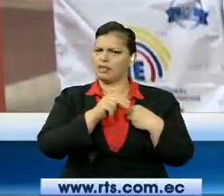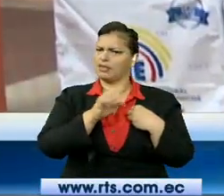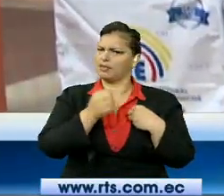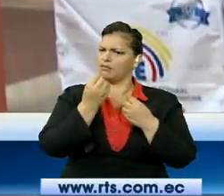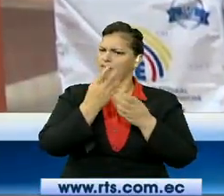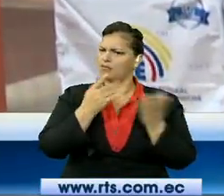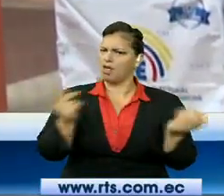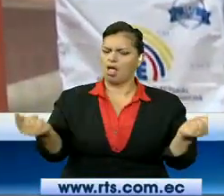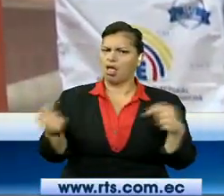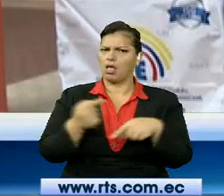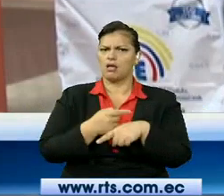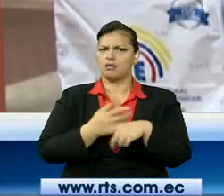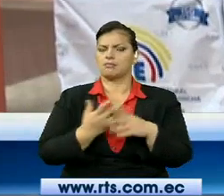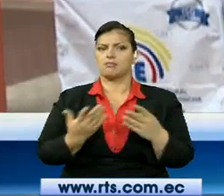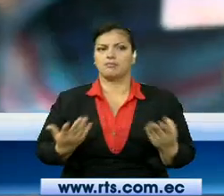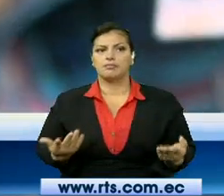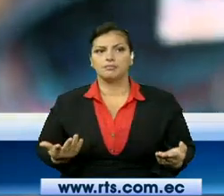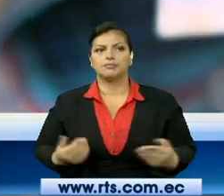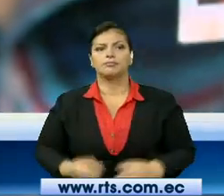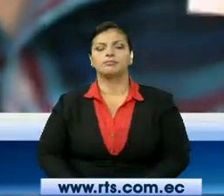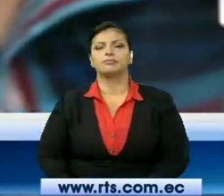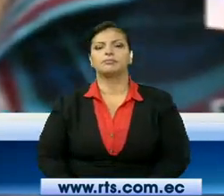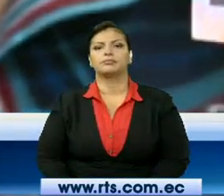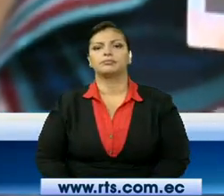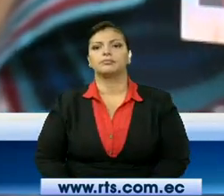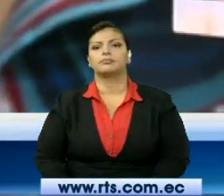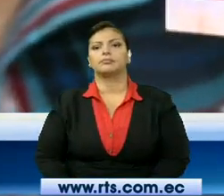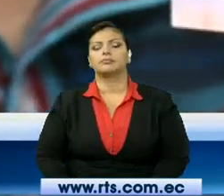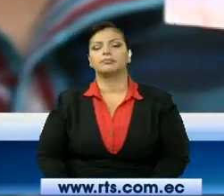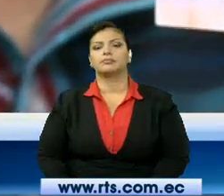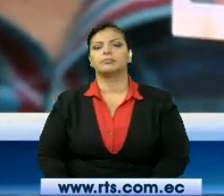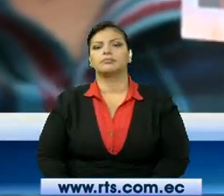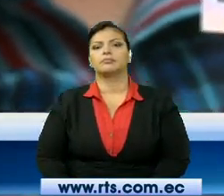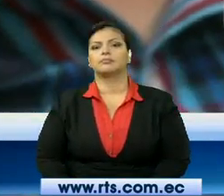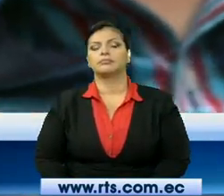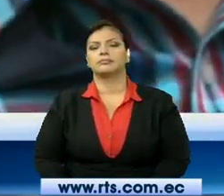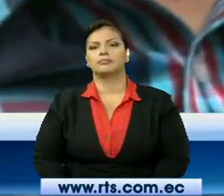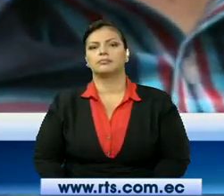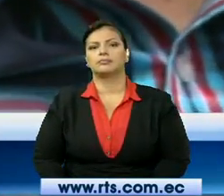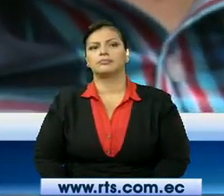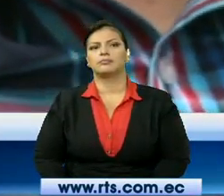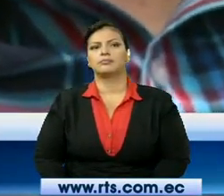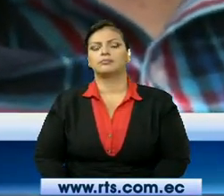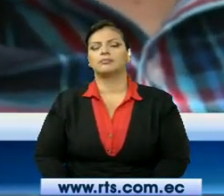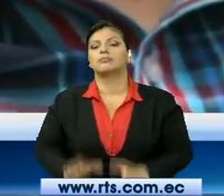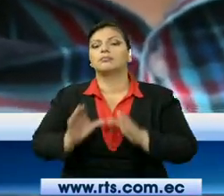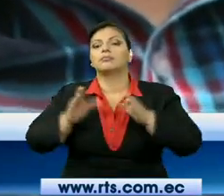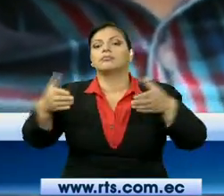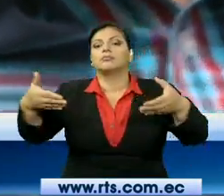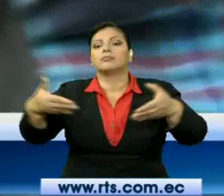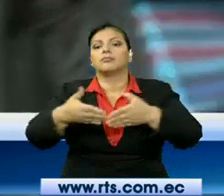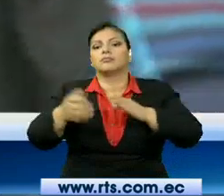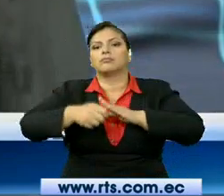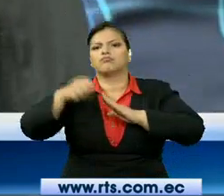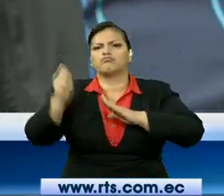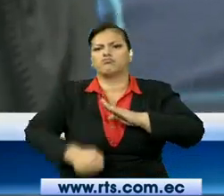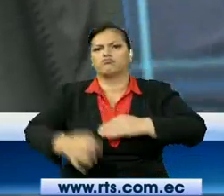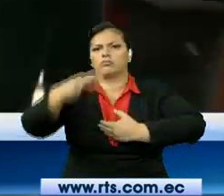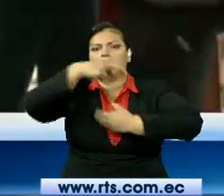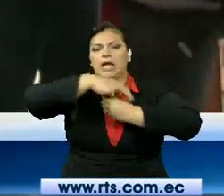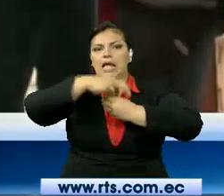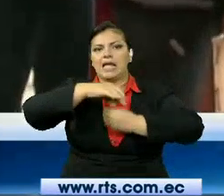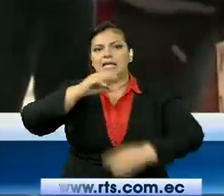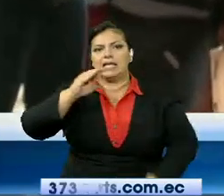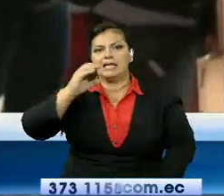tenía como objetivo disipar las dudas del proceso electoral. El tribunal, el CNE,